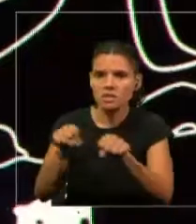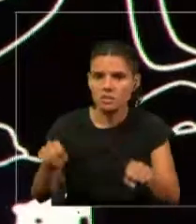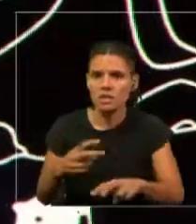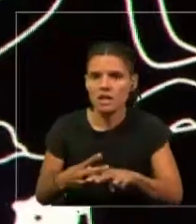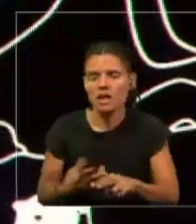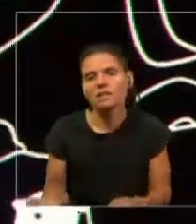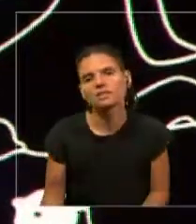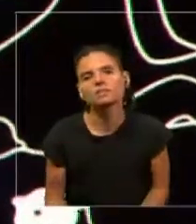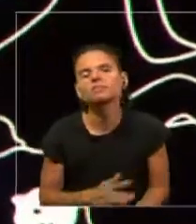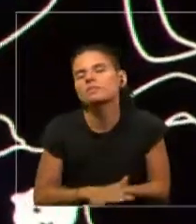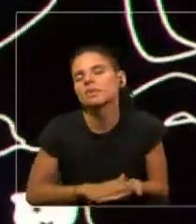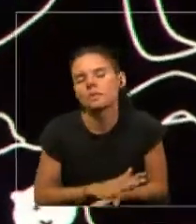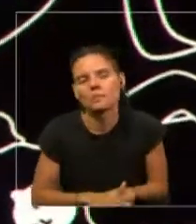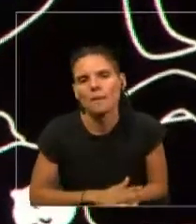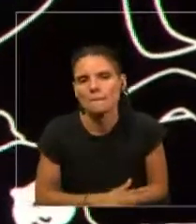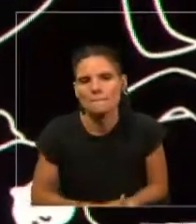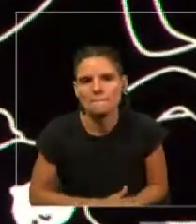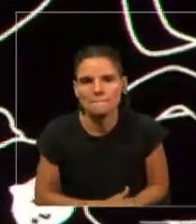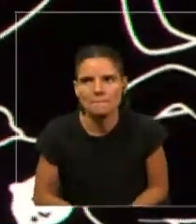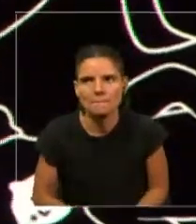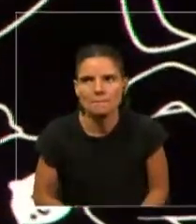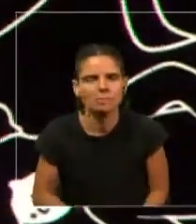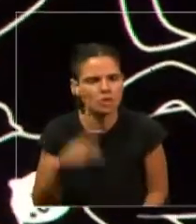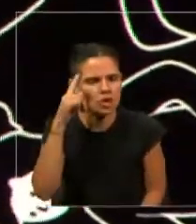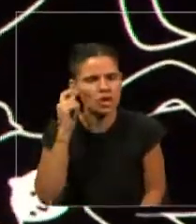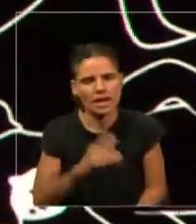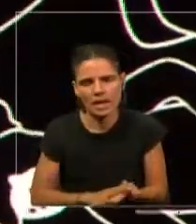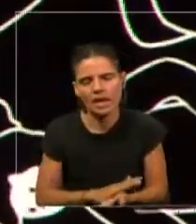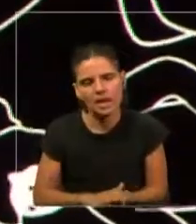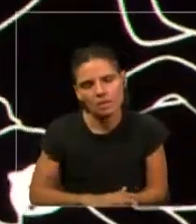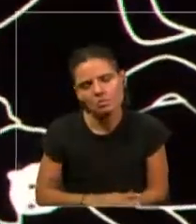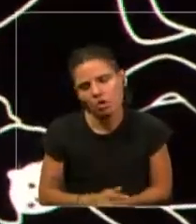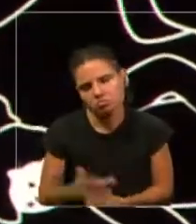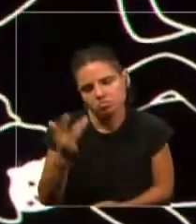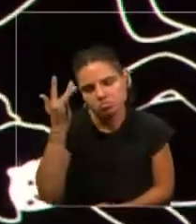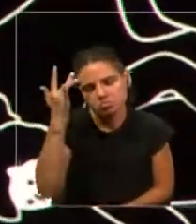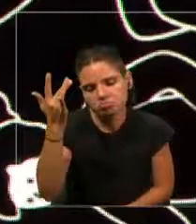ejemplo, me parece un ejemplo elocuente sobre esta